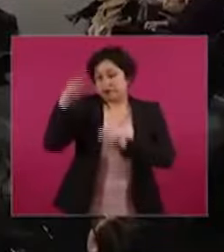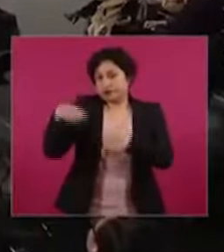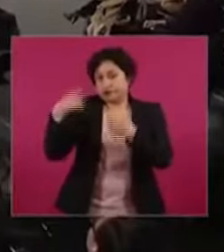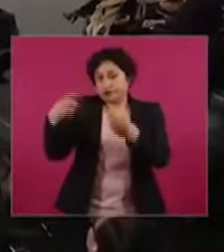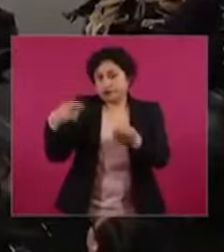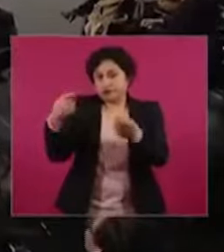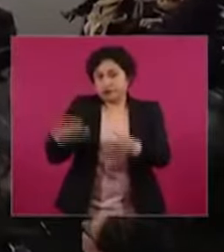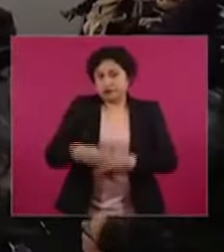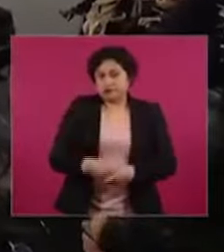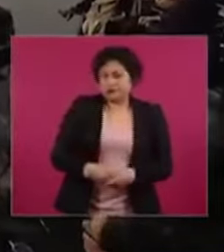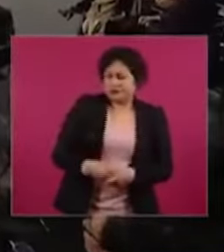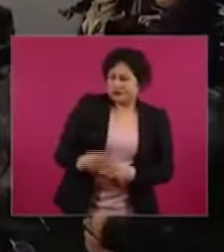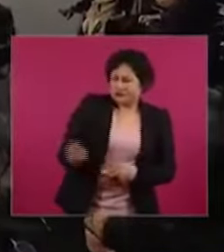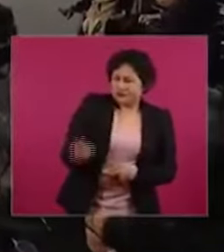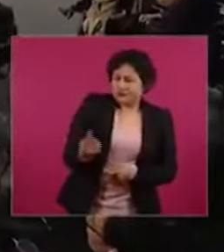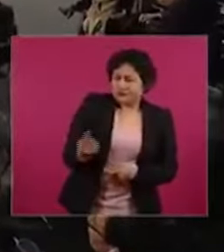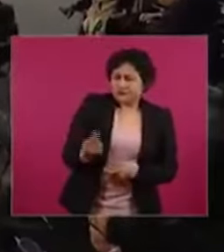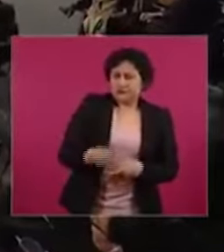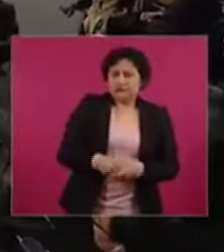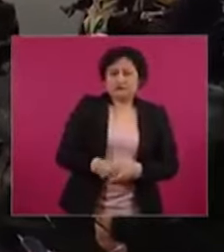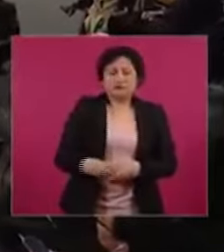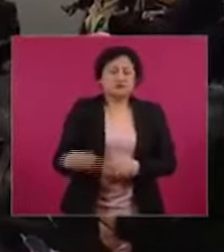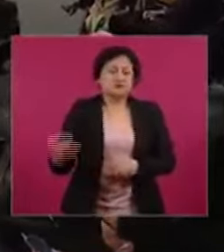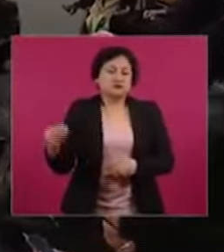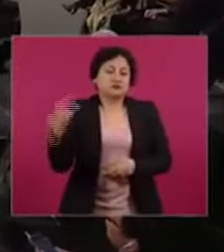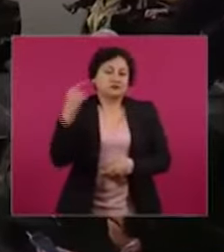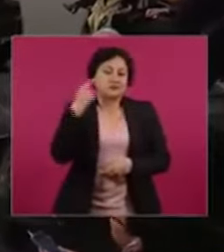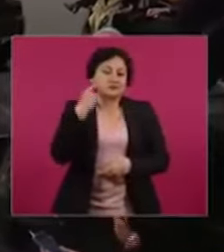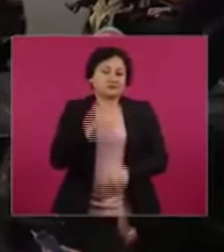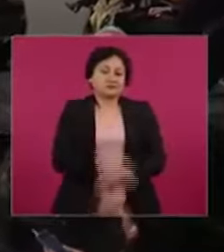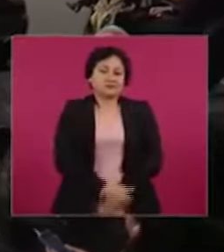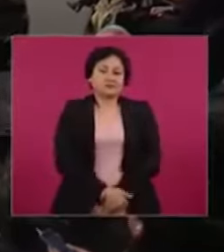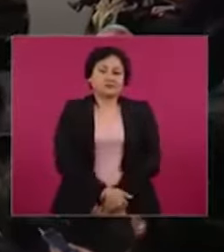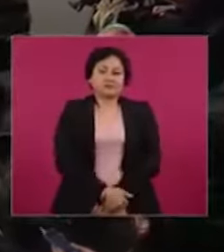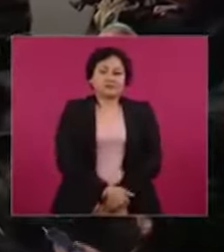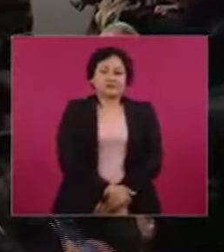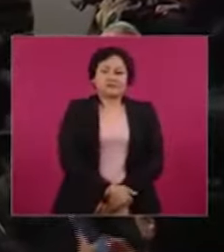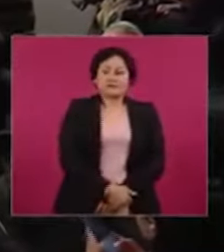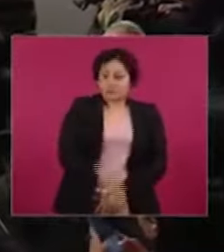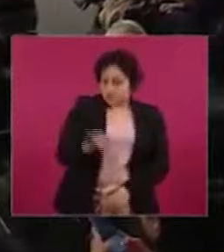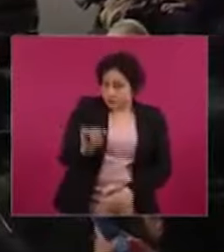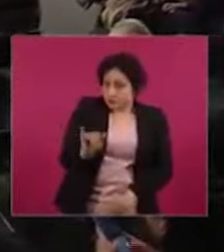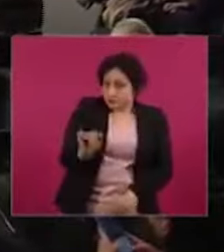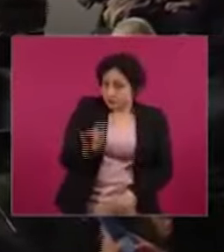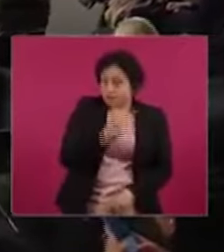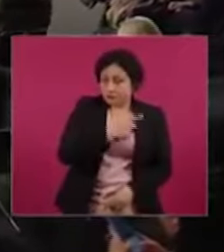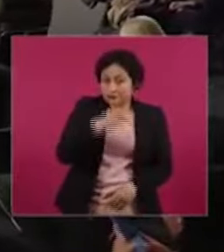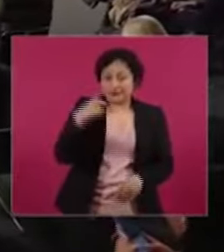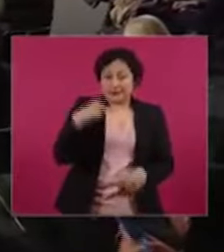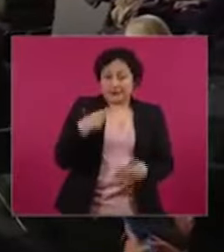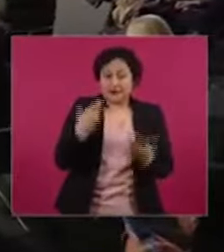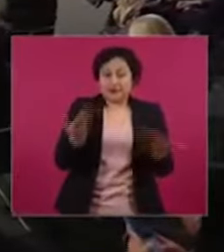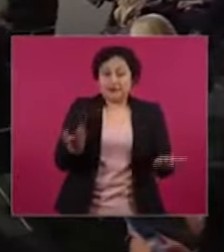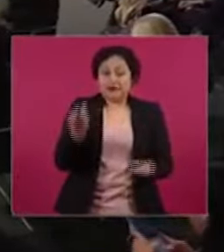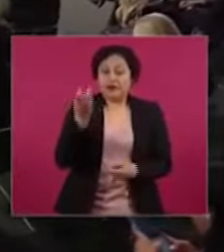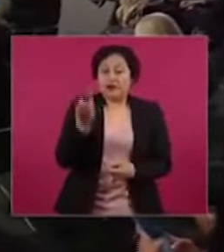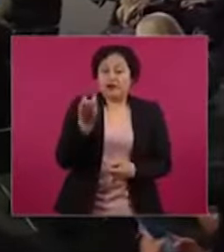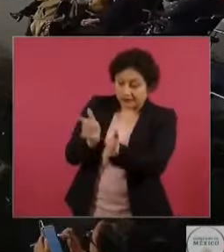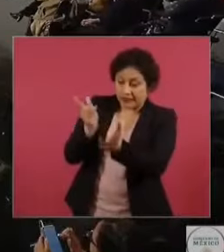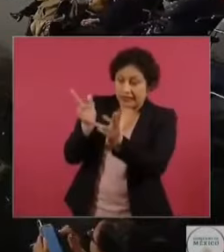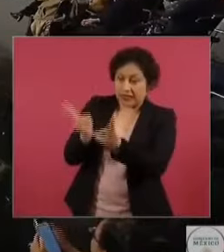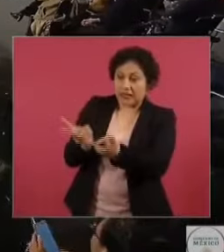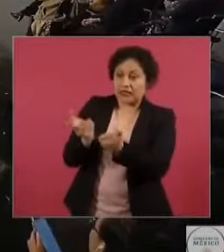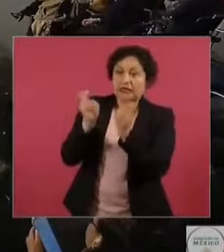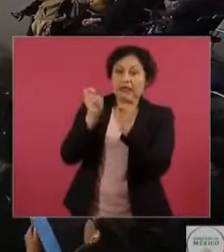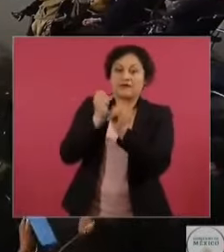evidentemente evita un mal uso de los archivos internos. Pero creo que otra explicación podría ser muy peligrosa y es que en